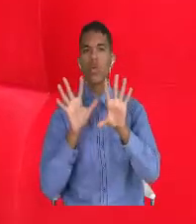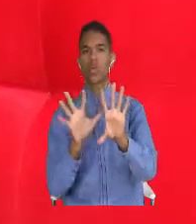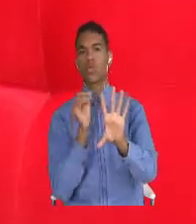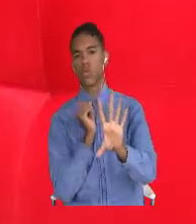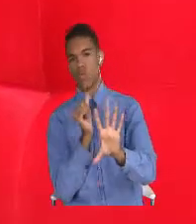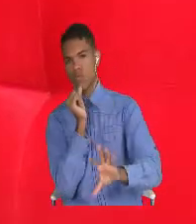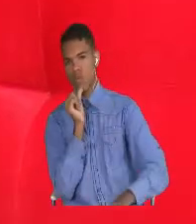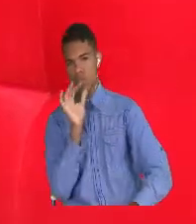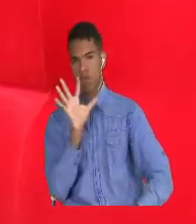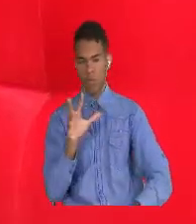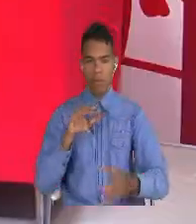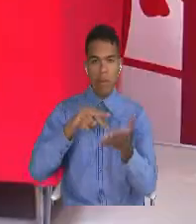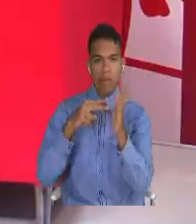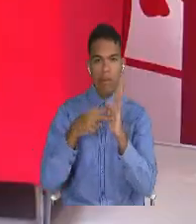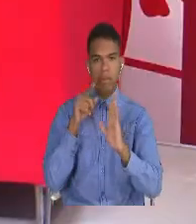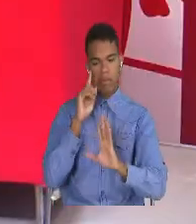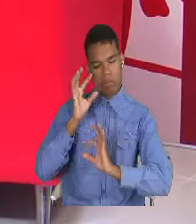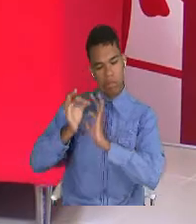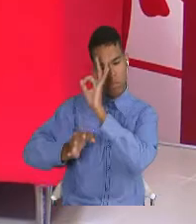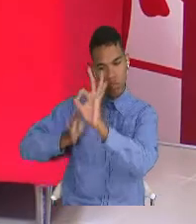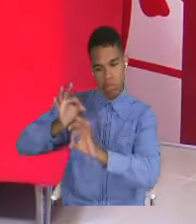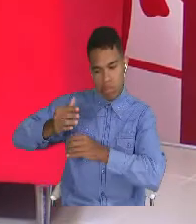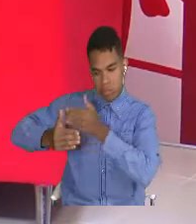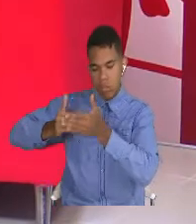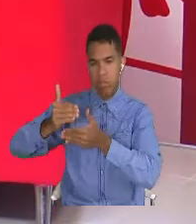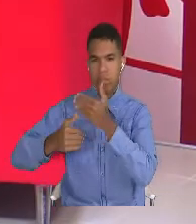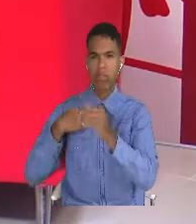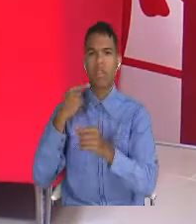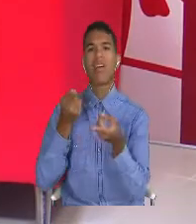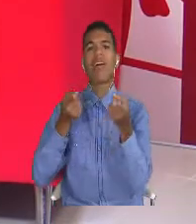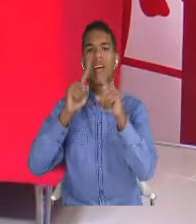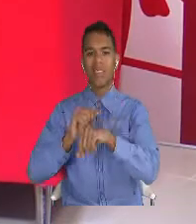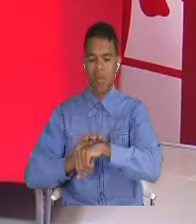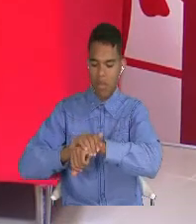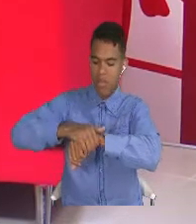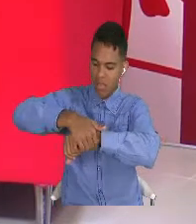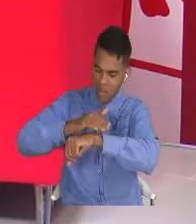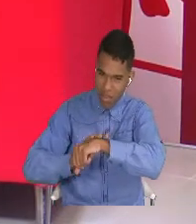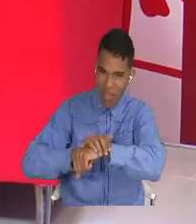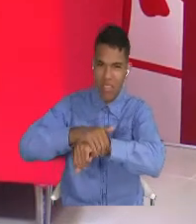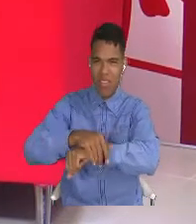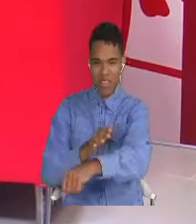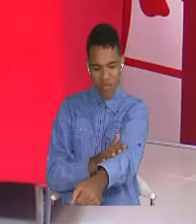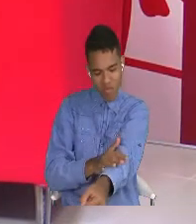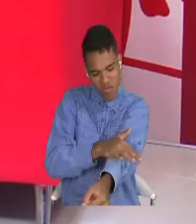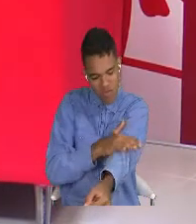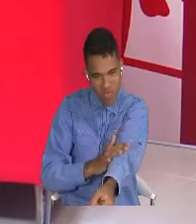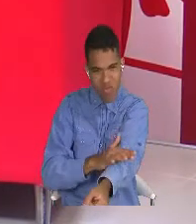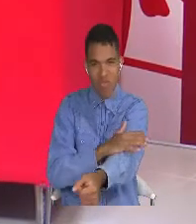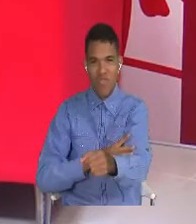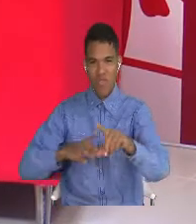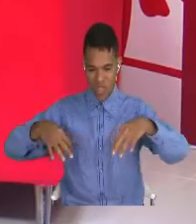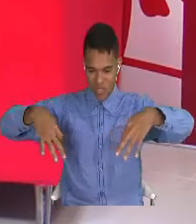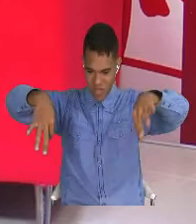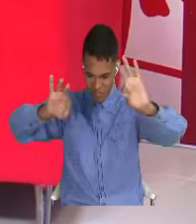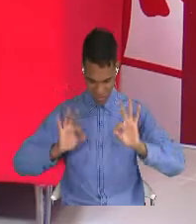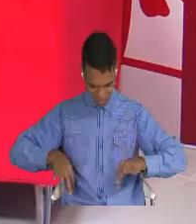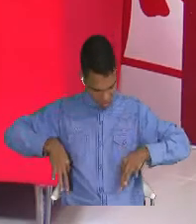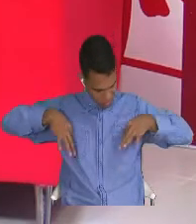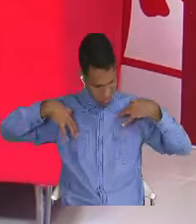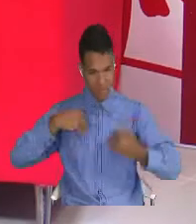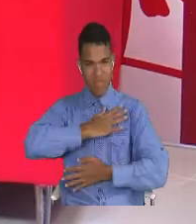vamos a manejar en el posoperatorio y es muy importante hacer el masaje de drenaje linfático, como colocar mantas, estimular todo